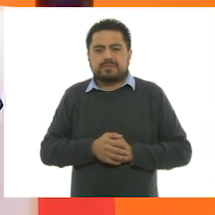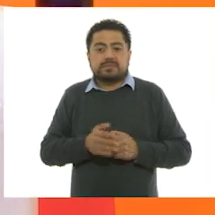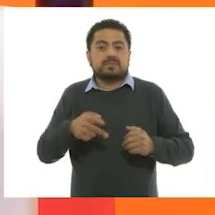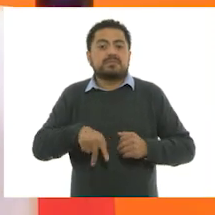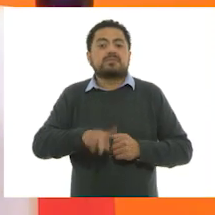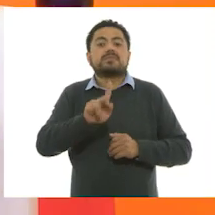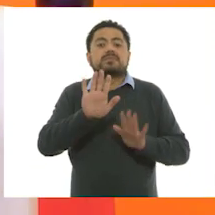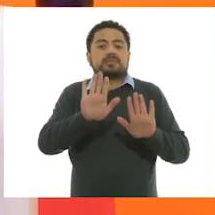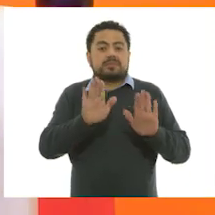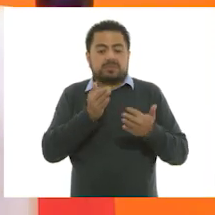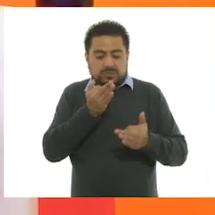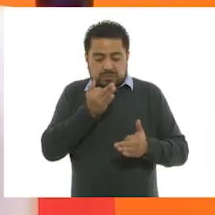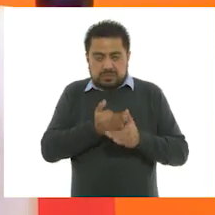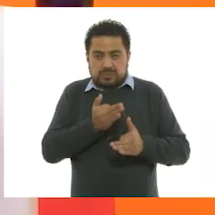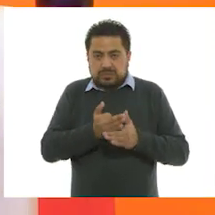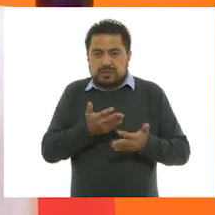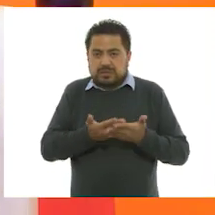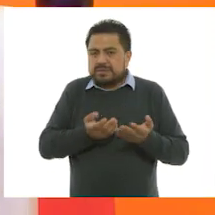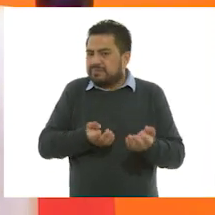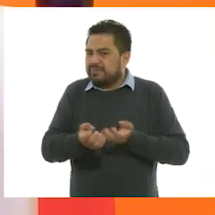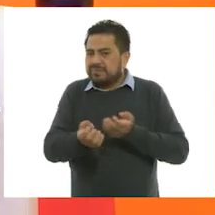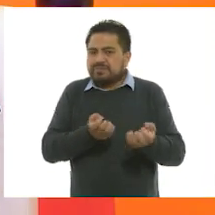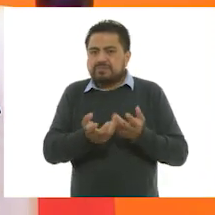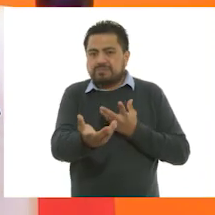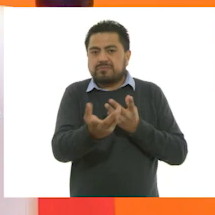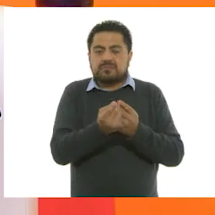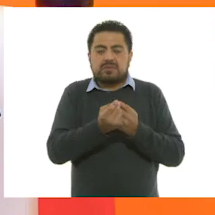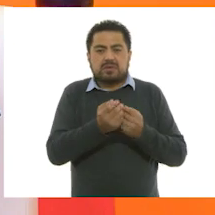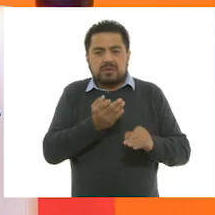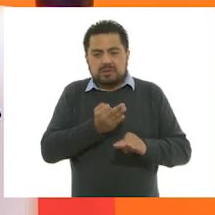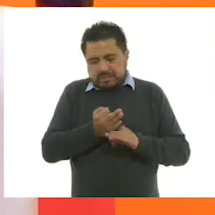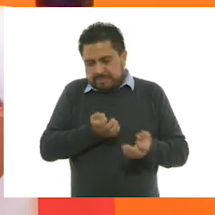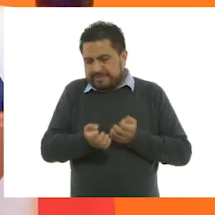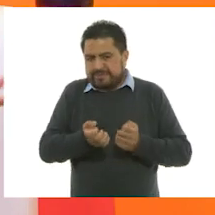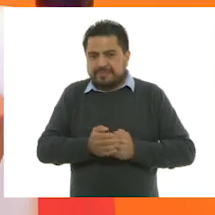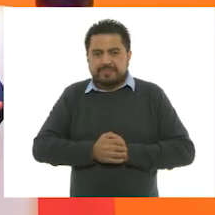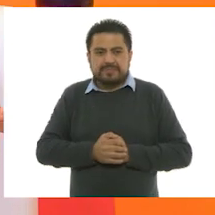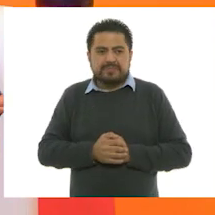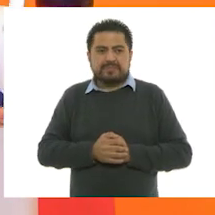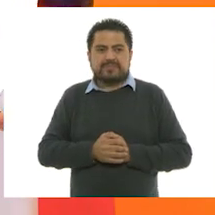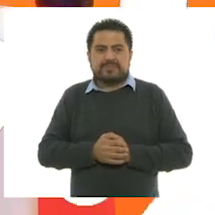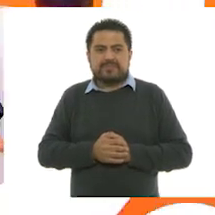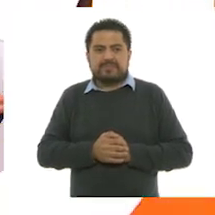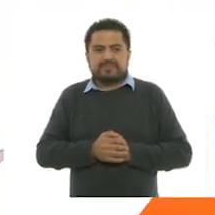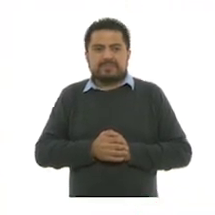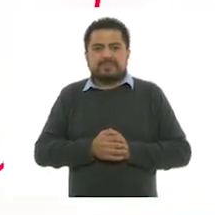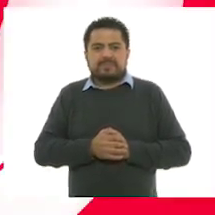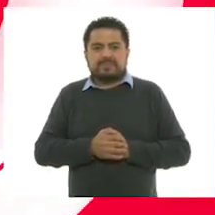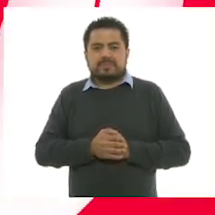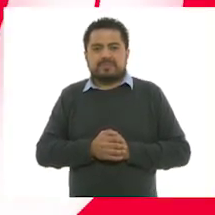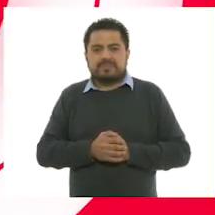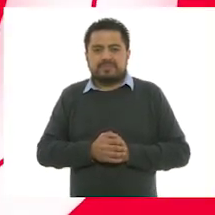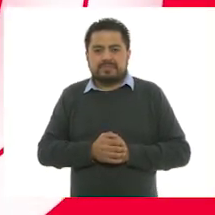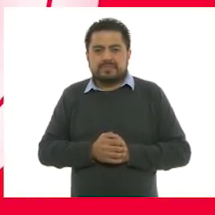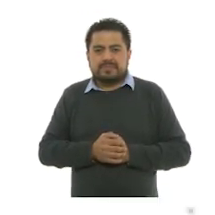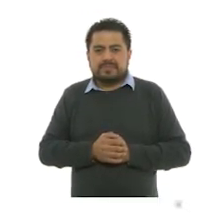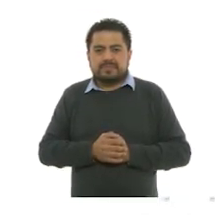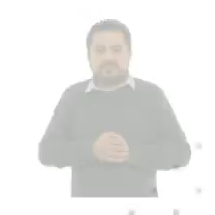Pero antes ha llegado el momento de movernos un poco con la siguiente pausa activa. ¡Muévete!